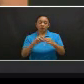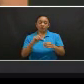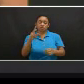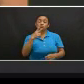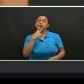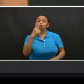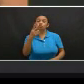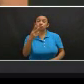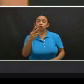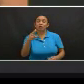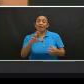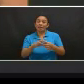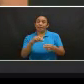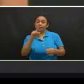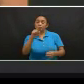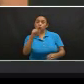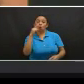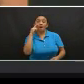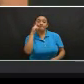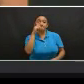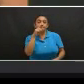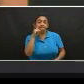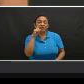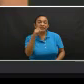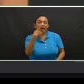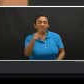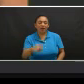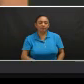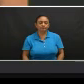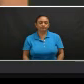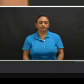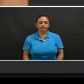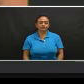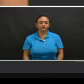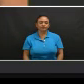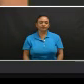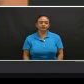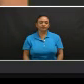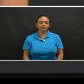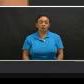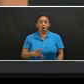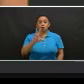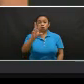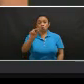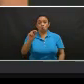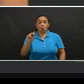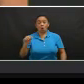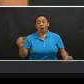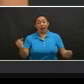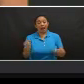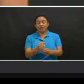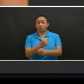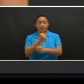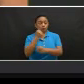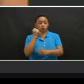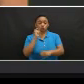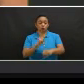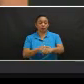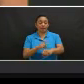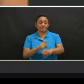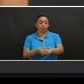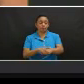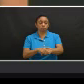y de su mirada. hace mucho tiempo